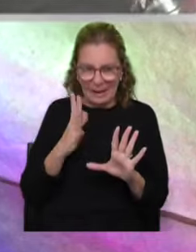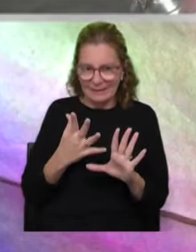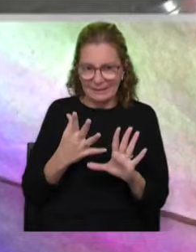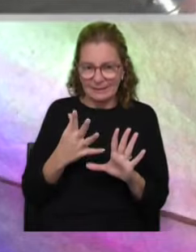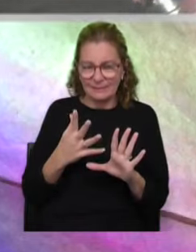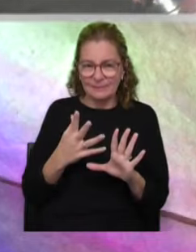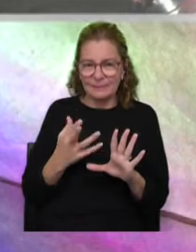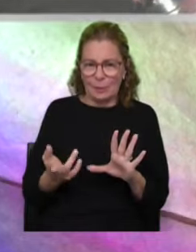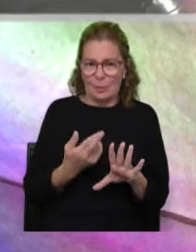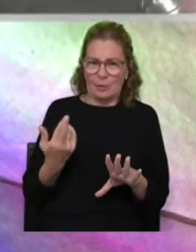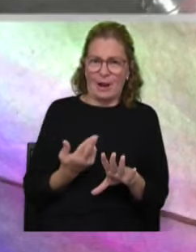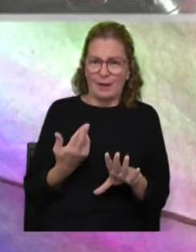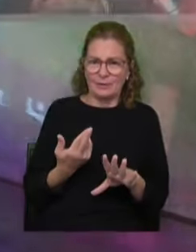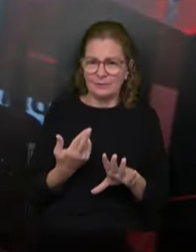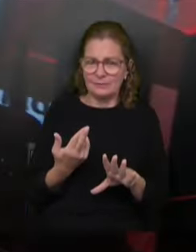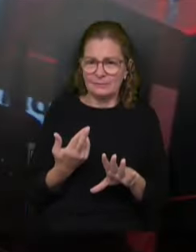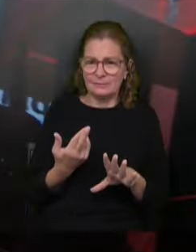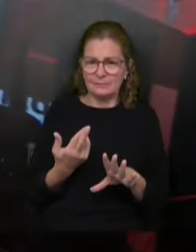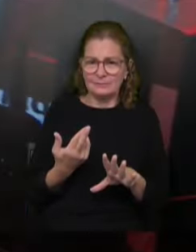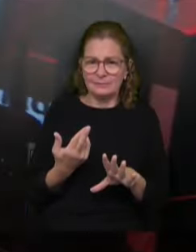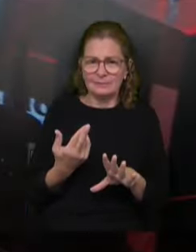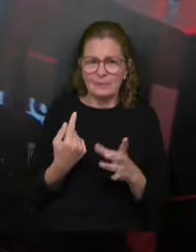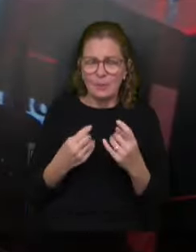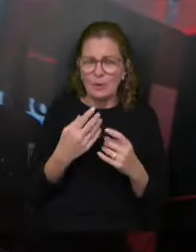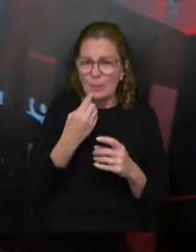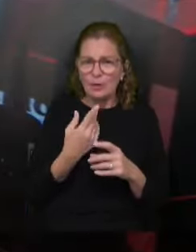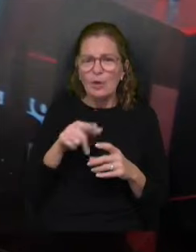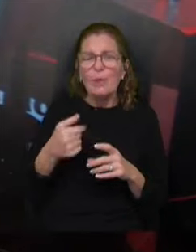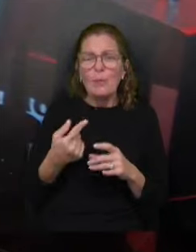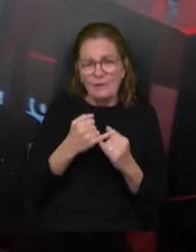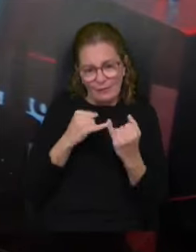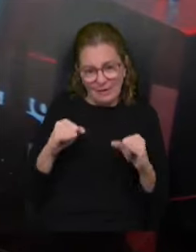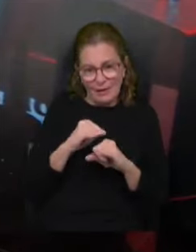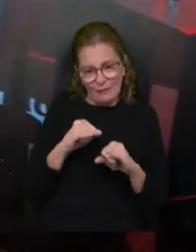misterioso, porque no tenemos una palabra. No, es una cosa muy rara, pero bueno, él finalmente